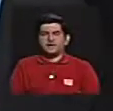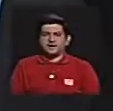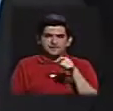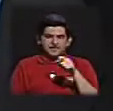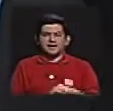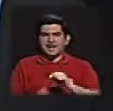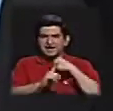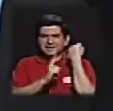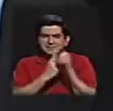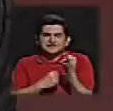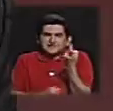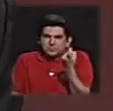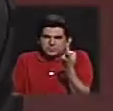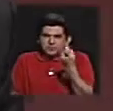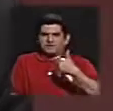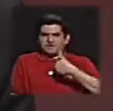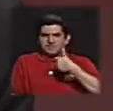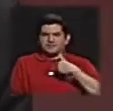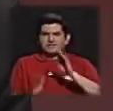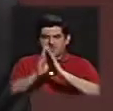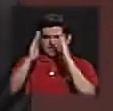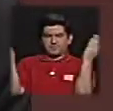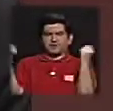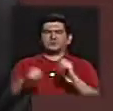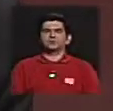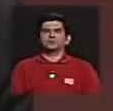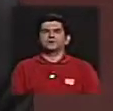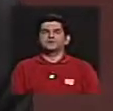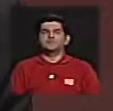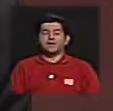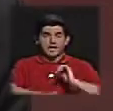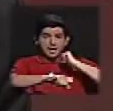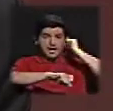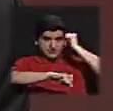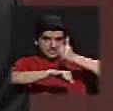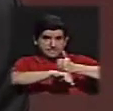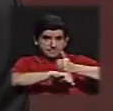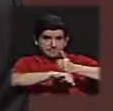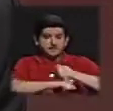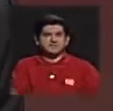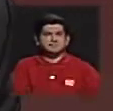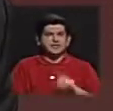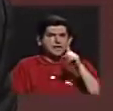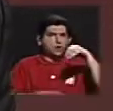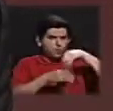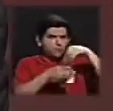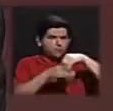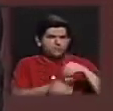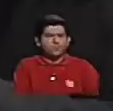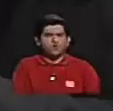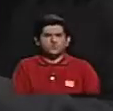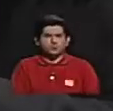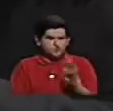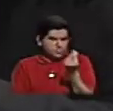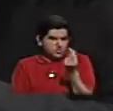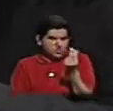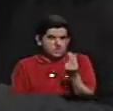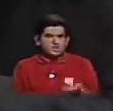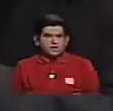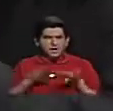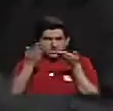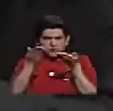deficiencias que tenía la apertura. Sí, se creaba un fondo con contribuciones de